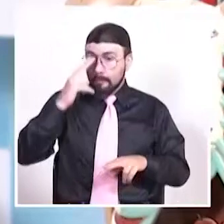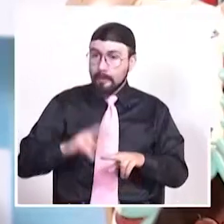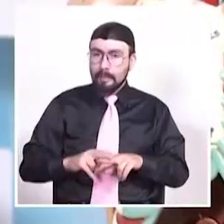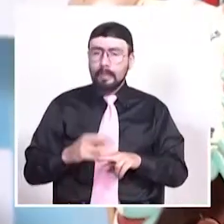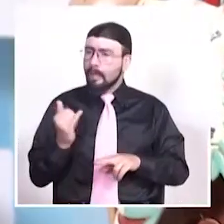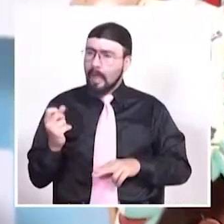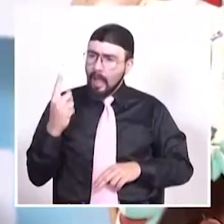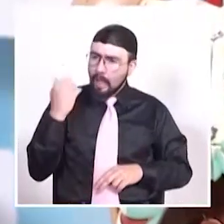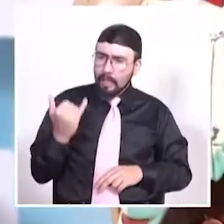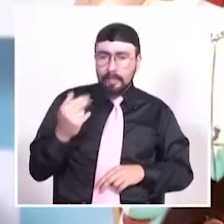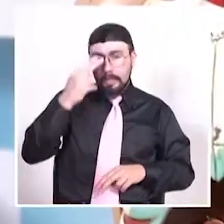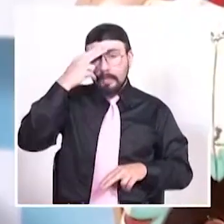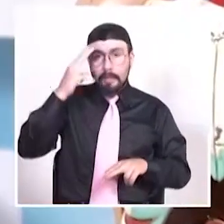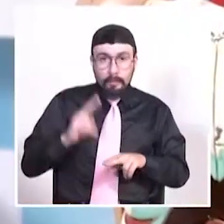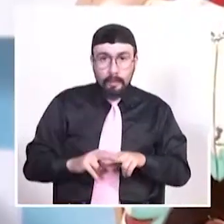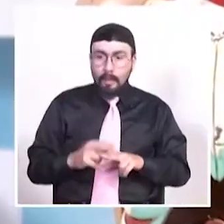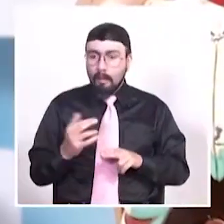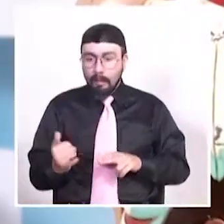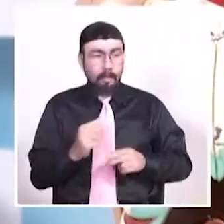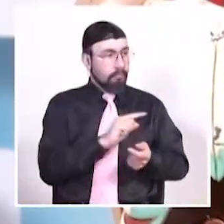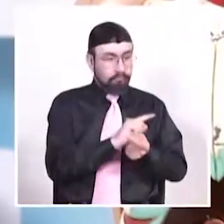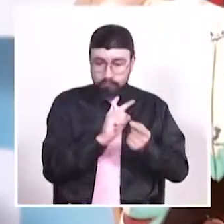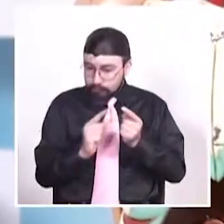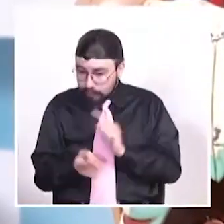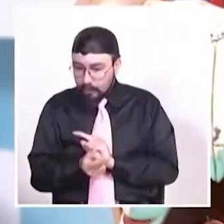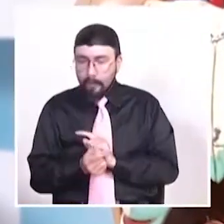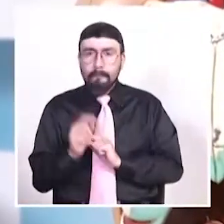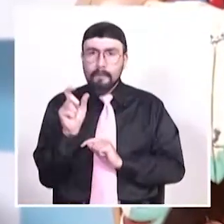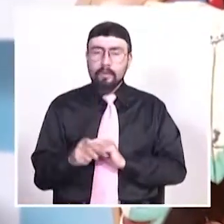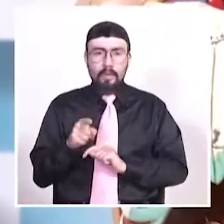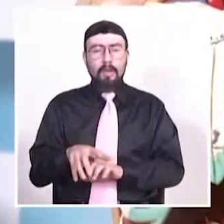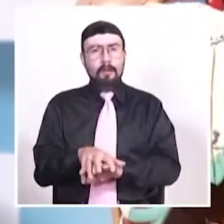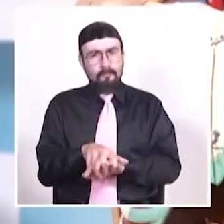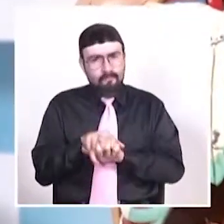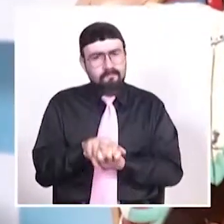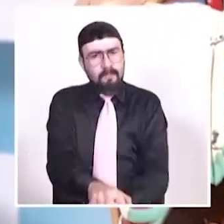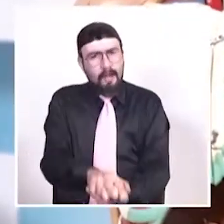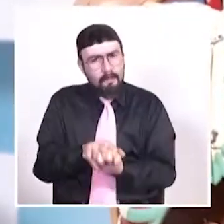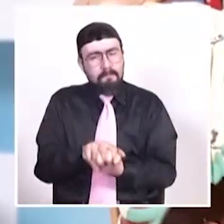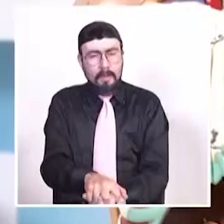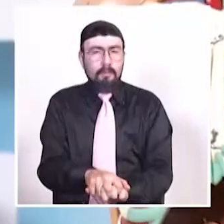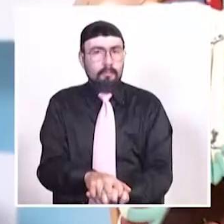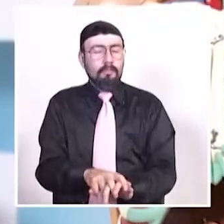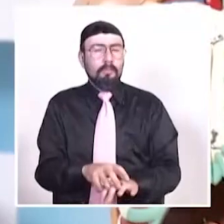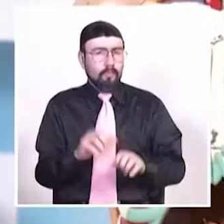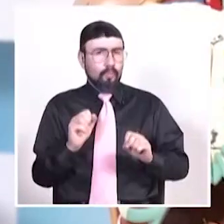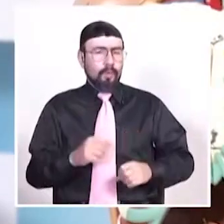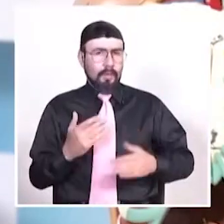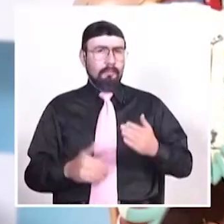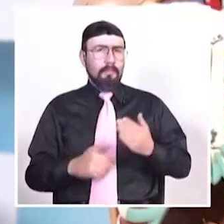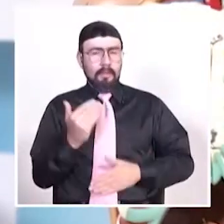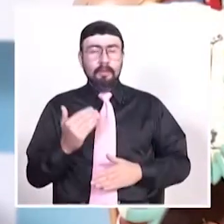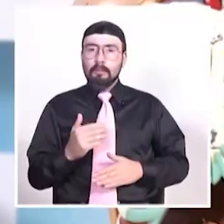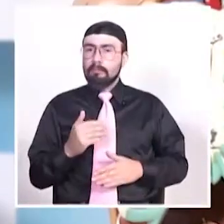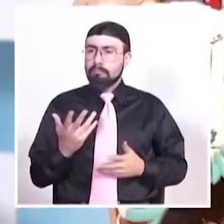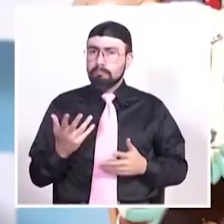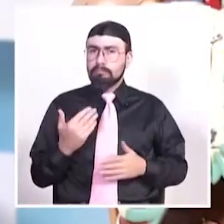un dispositivo que reemplazara la persona que esté haciendo las compresiones. Las compresiones se pueden iniciar inicialmente en forma,